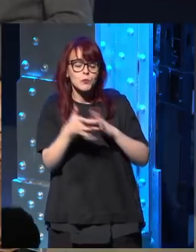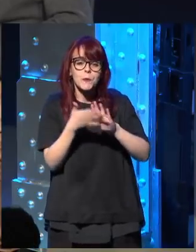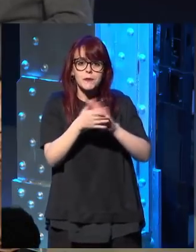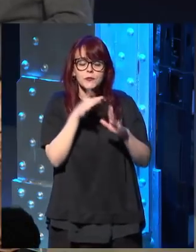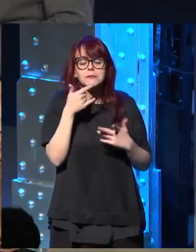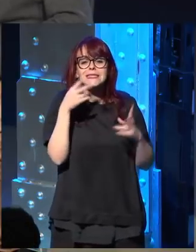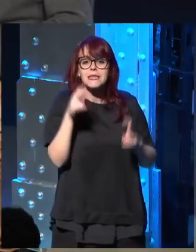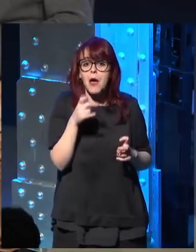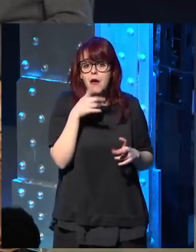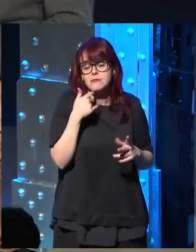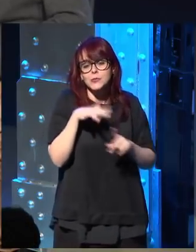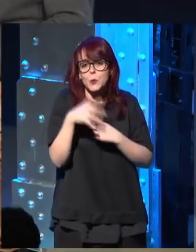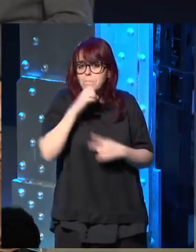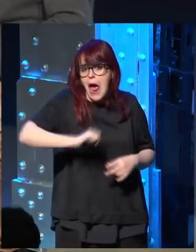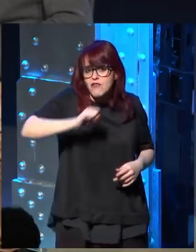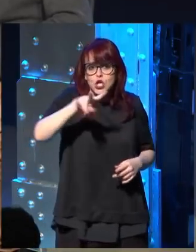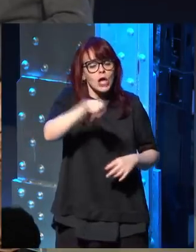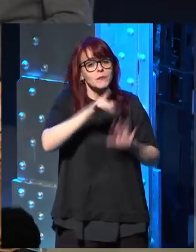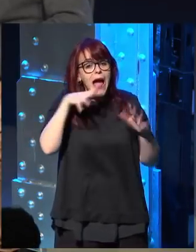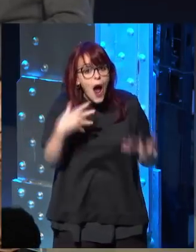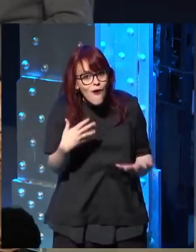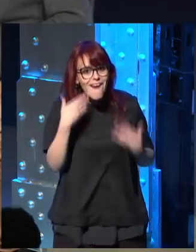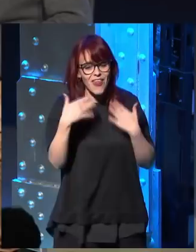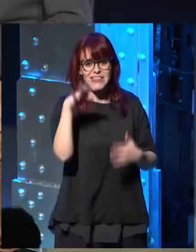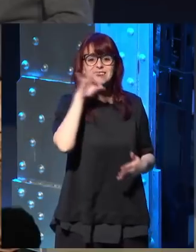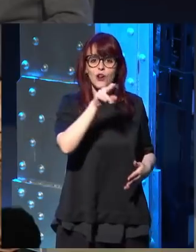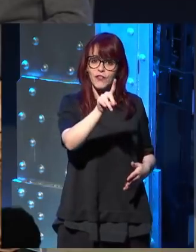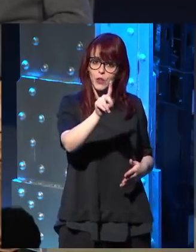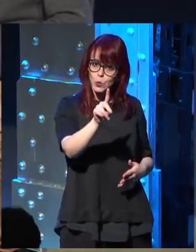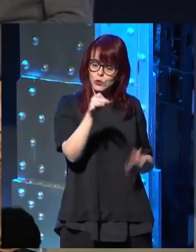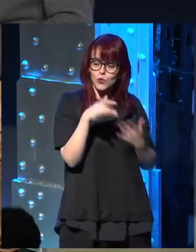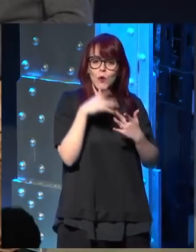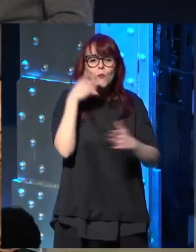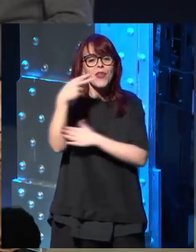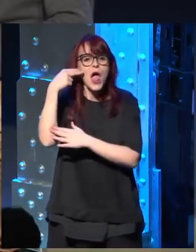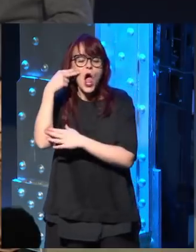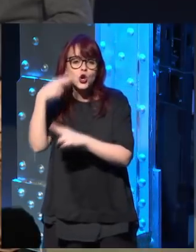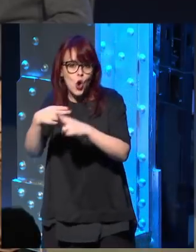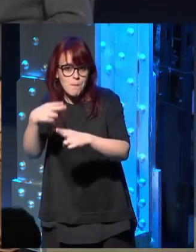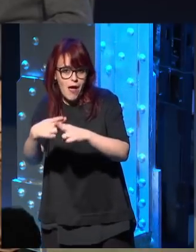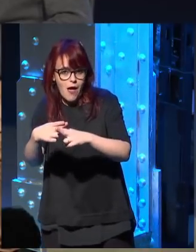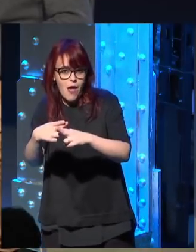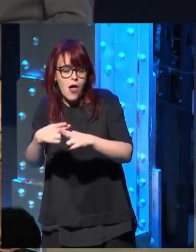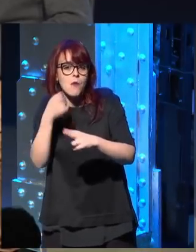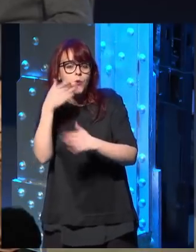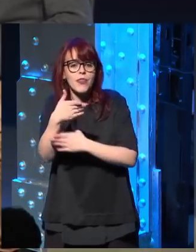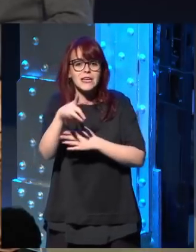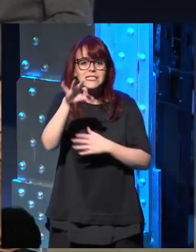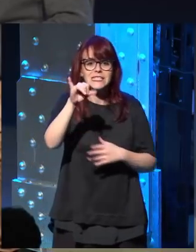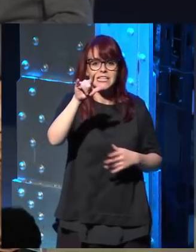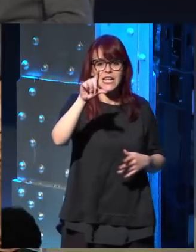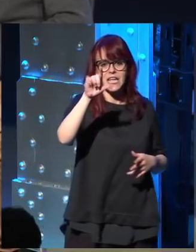son especialmente maravillosas, pero una de las cosas maravillosas del siglo XXI es que tú puedes irte a Roma, por ejemplo, puedes leer a Silvia